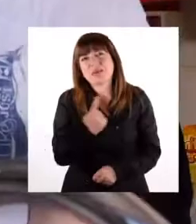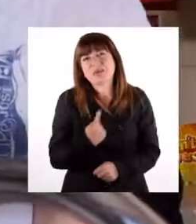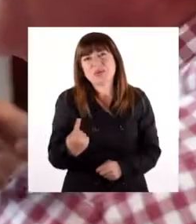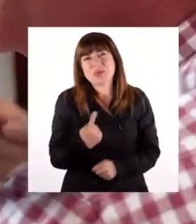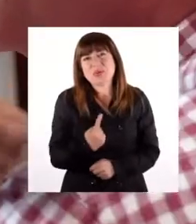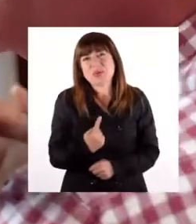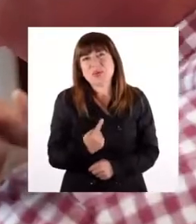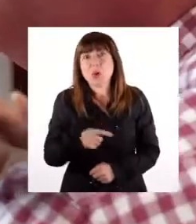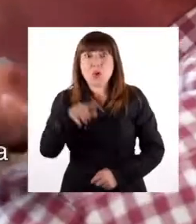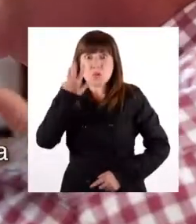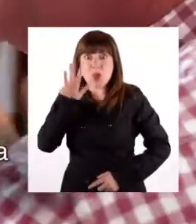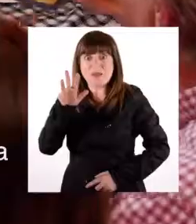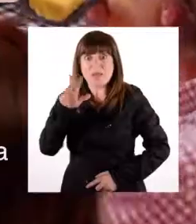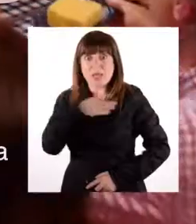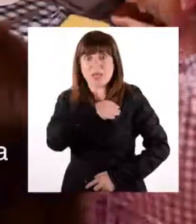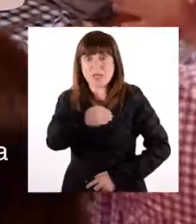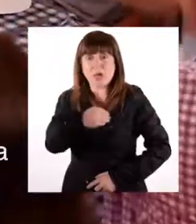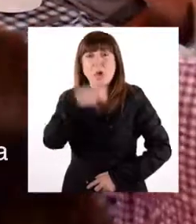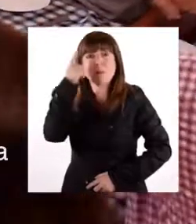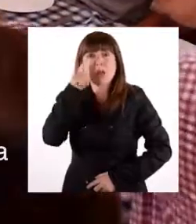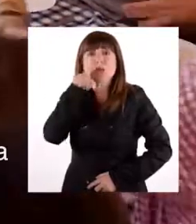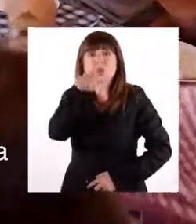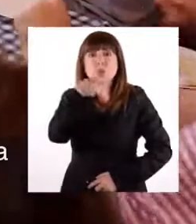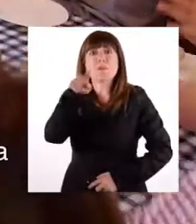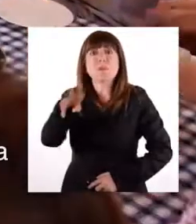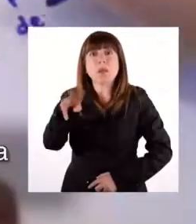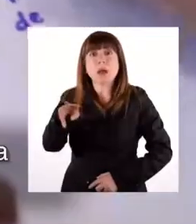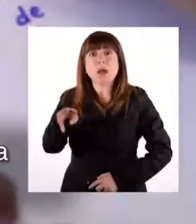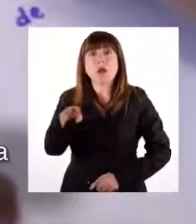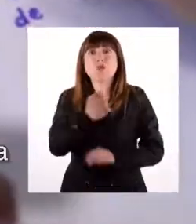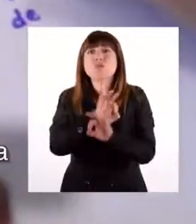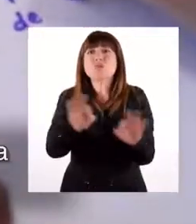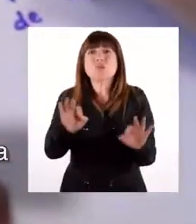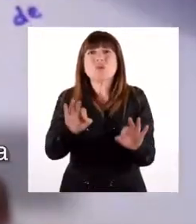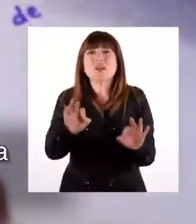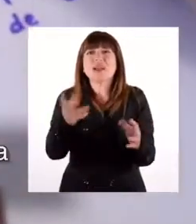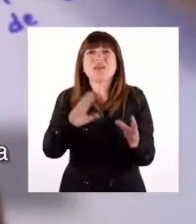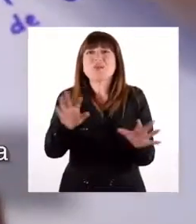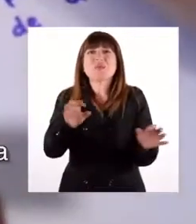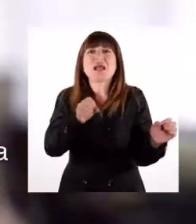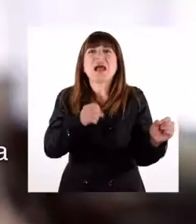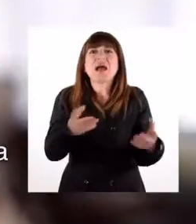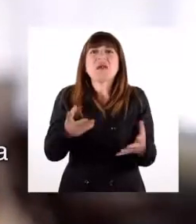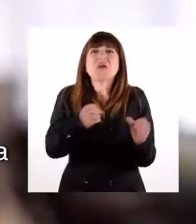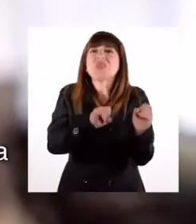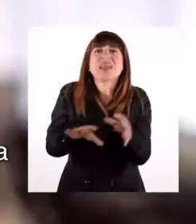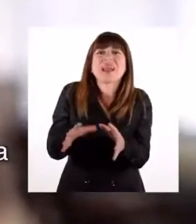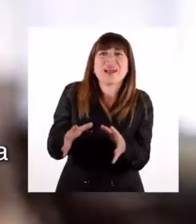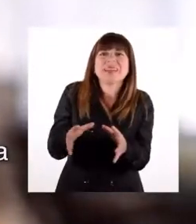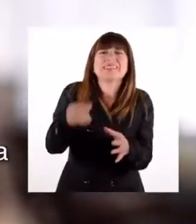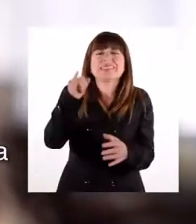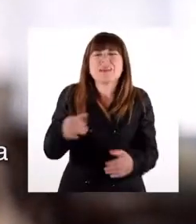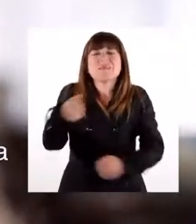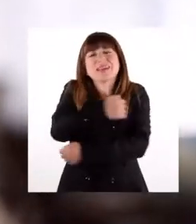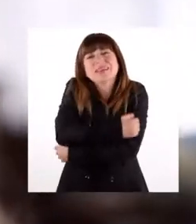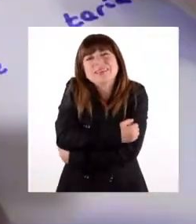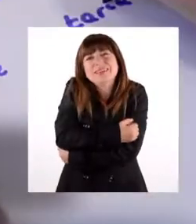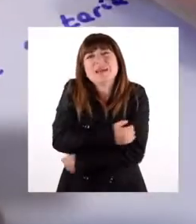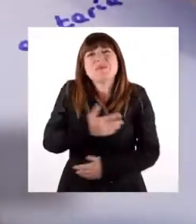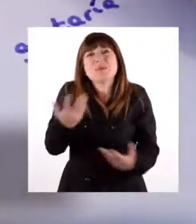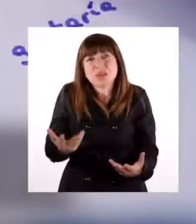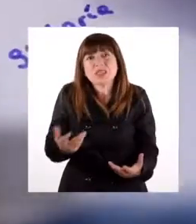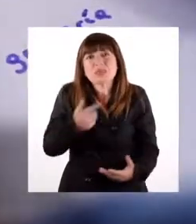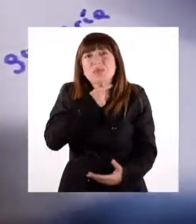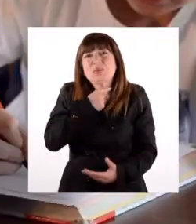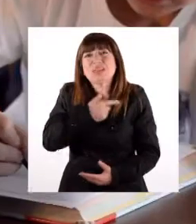tienes tiempo para nosotros. Somos 9, pero tú y la mamá nunca dejan de abrazarnos y de escucharnos. Por